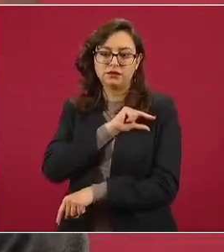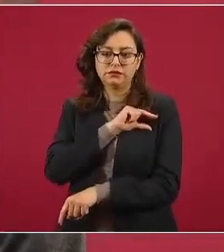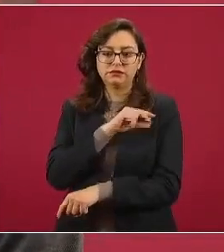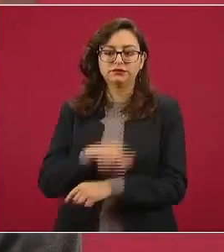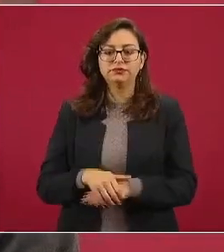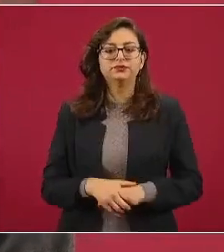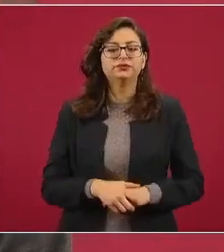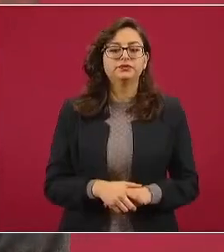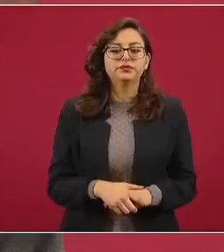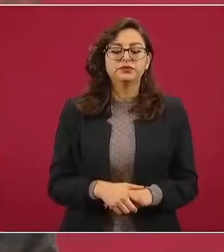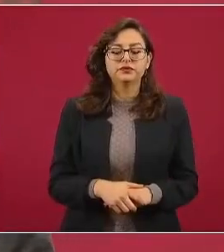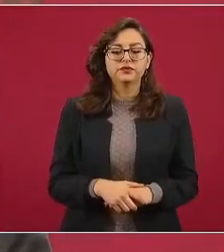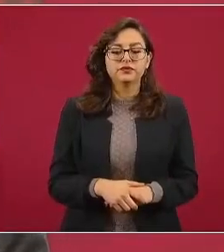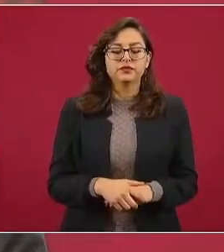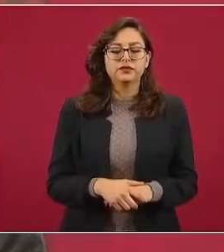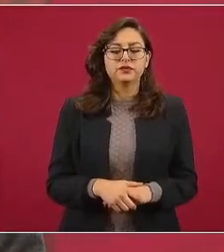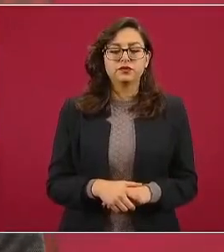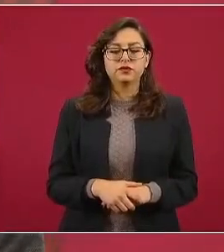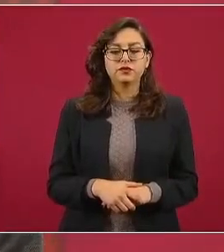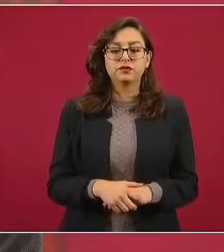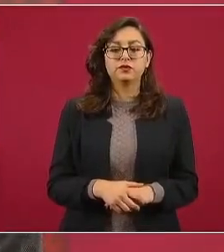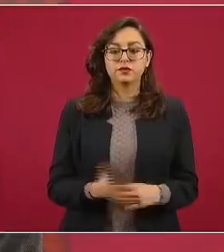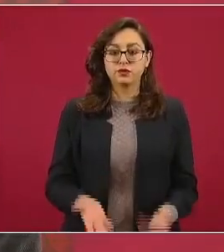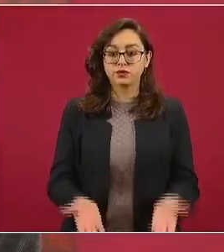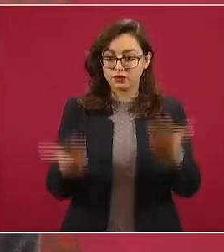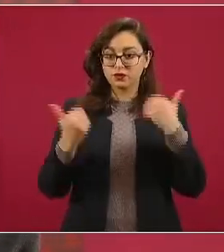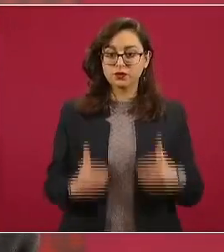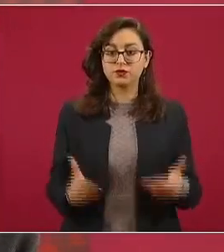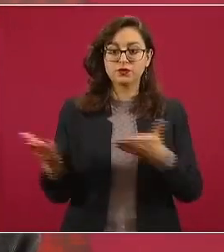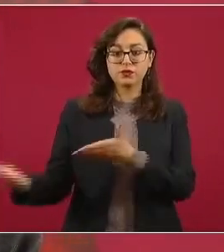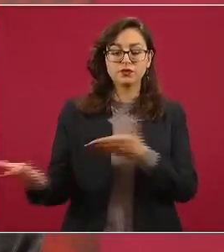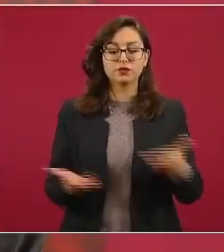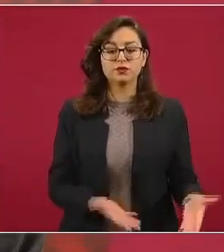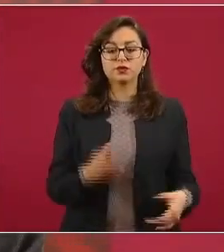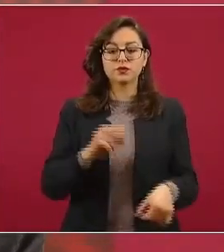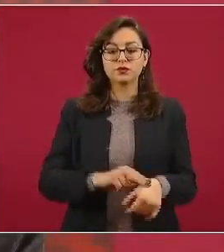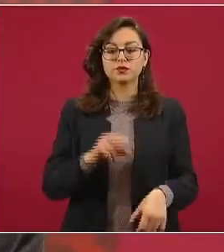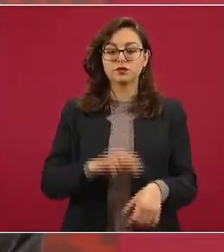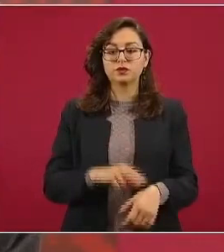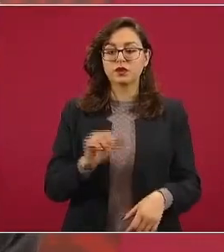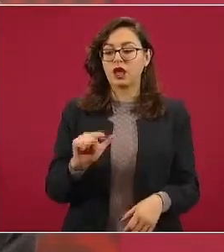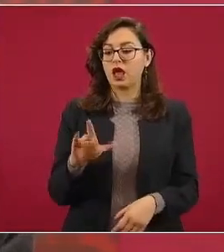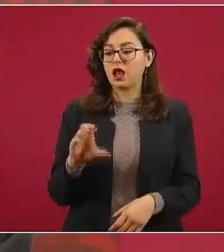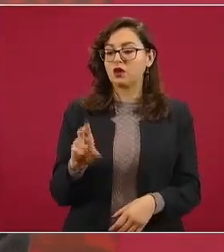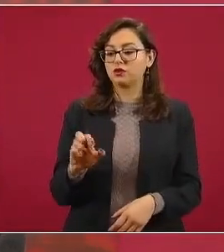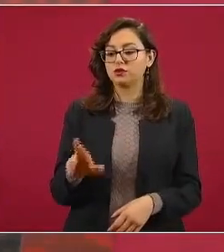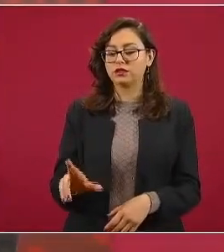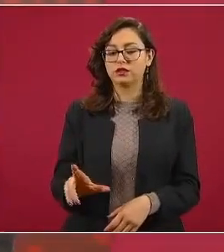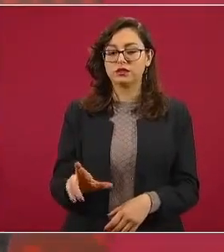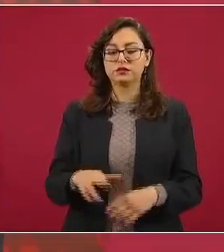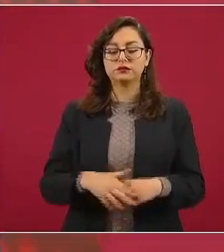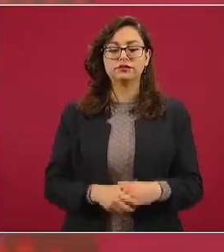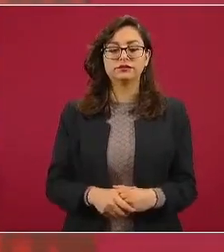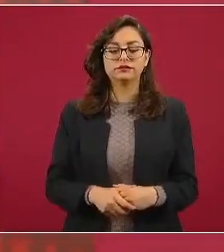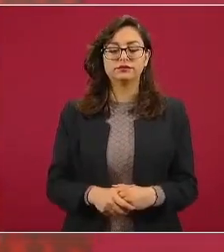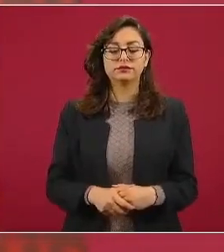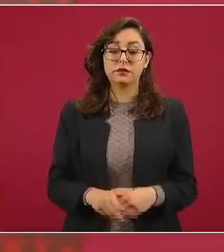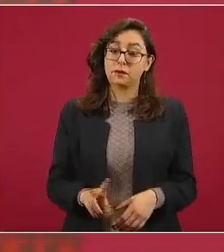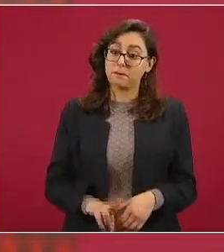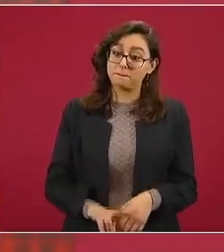privado. Entonces vamos a dejarle la palabra al doctor Jorge Alcocer, agradecerle